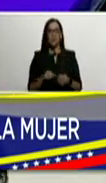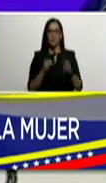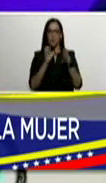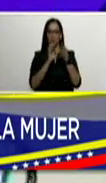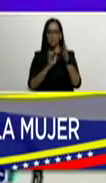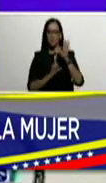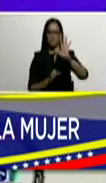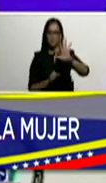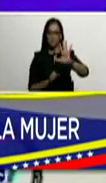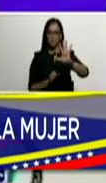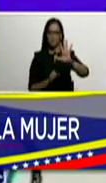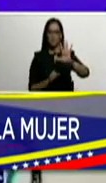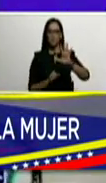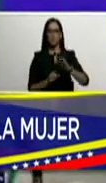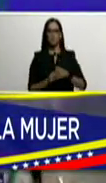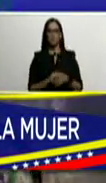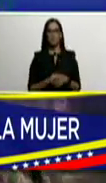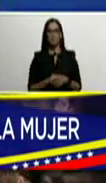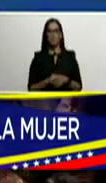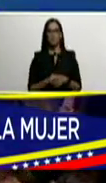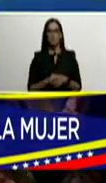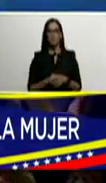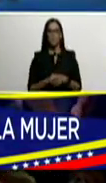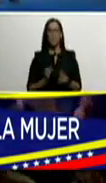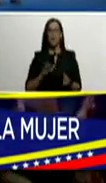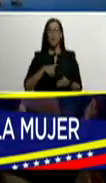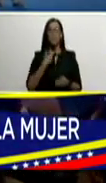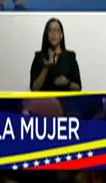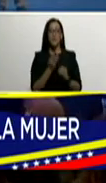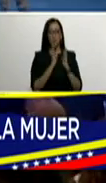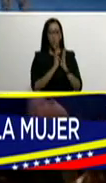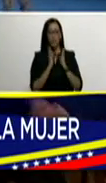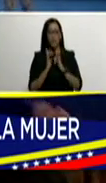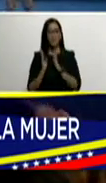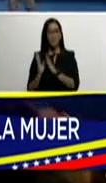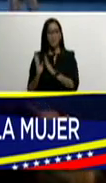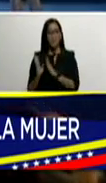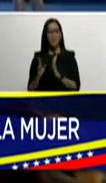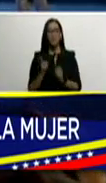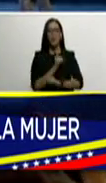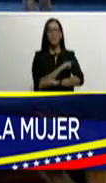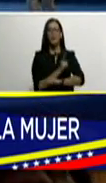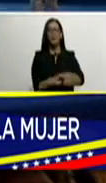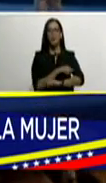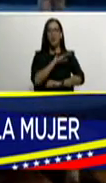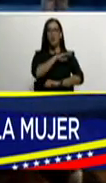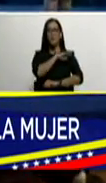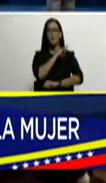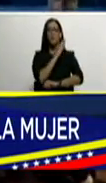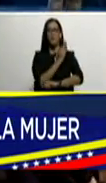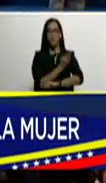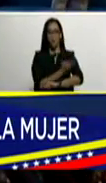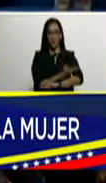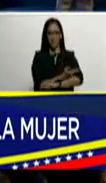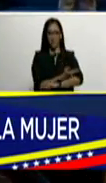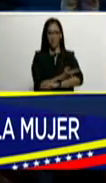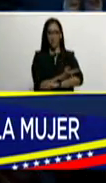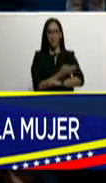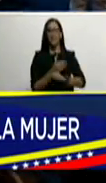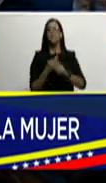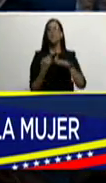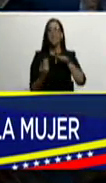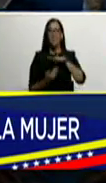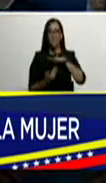vértice número 5, para poder organizar una poderosa fuerza de